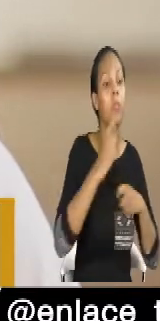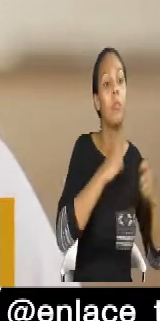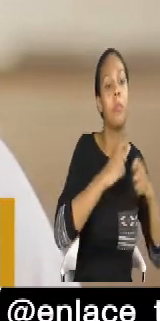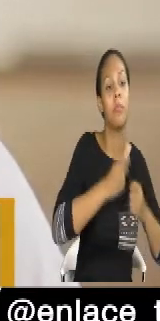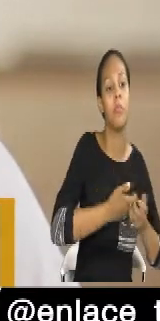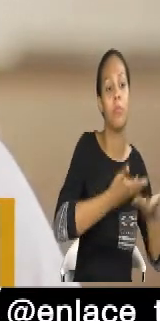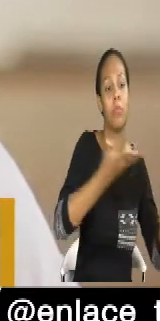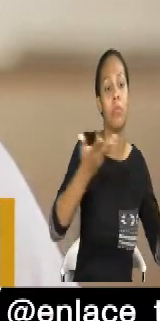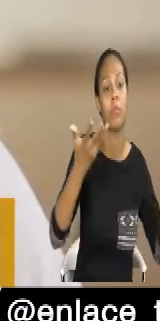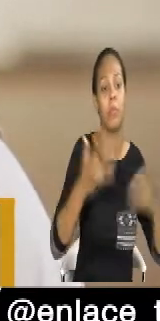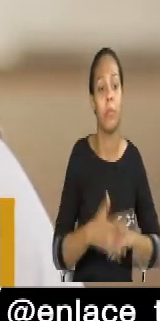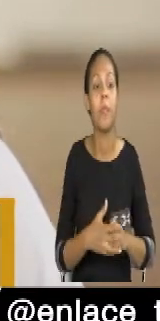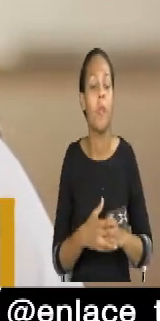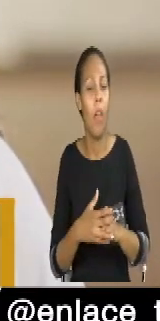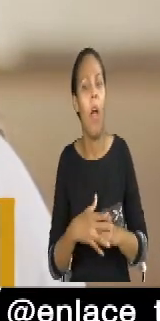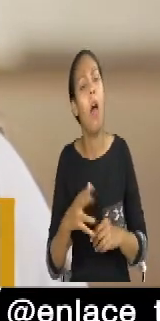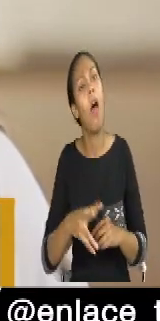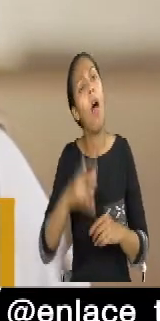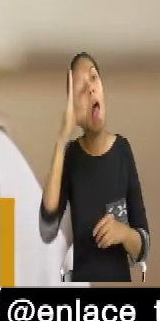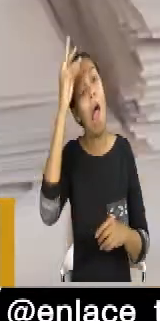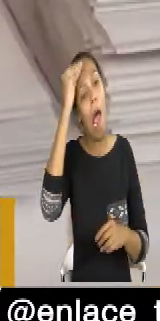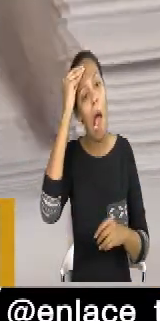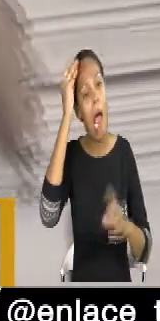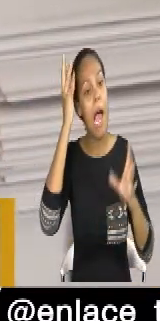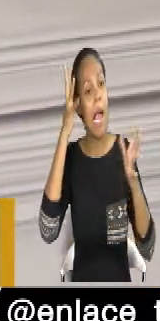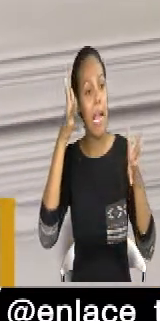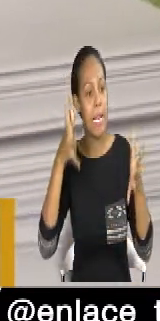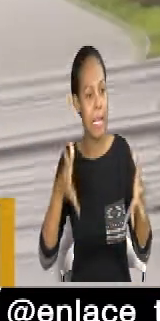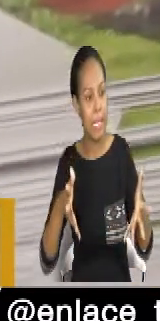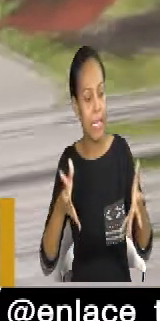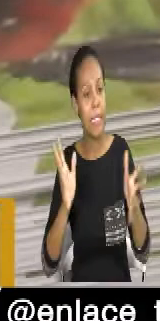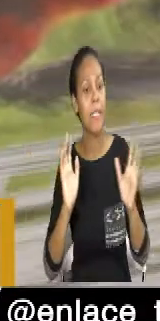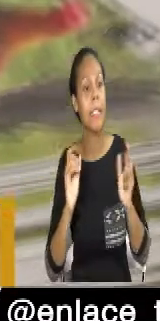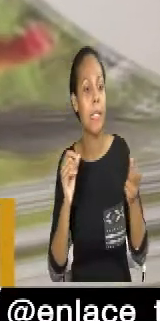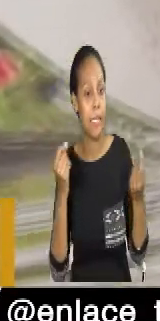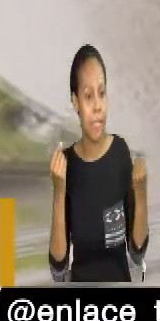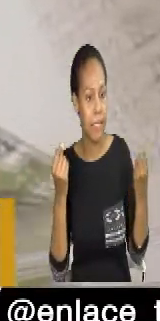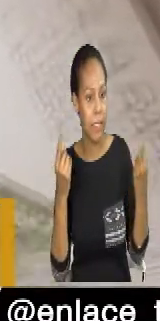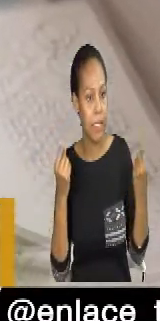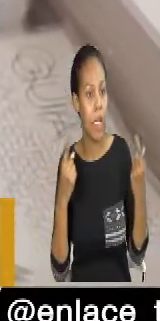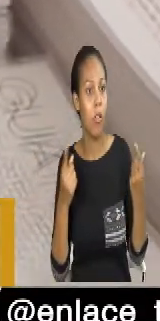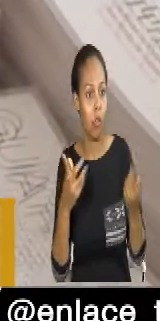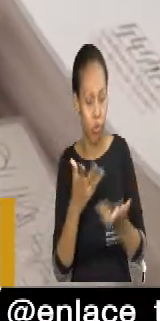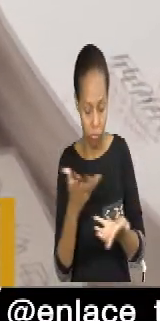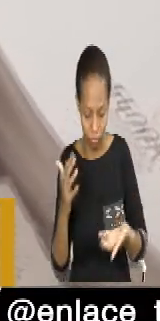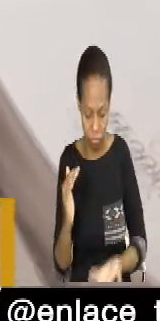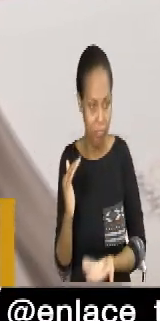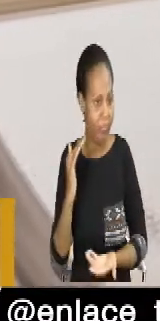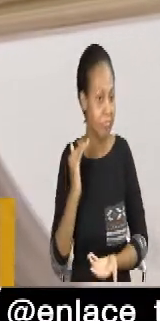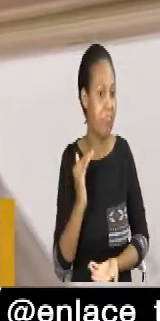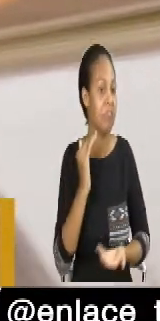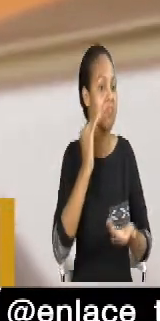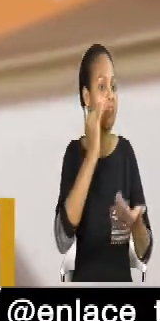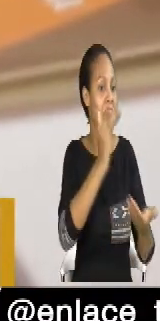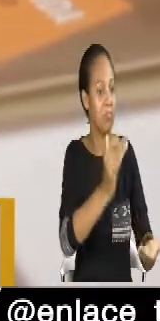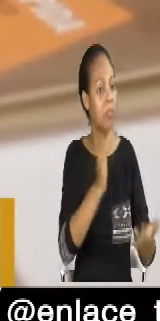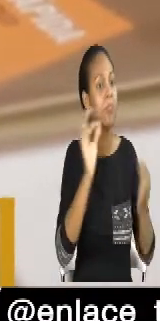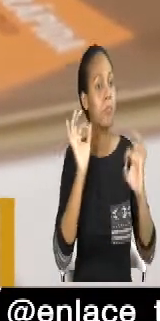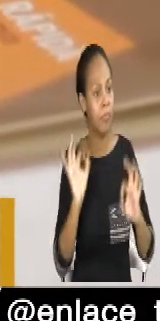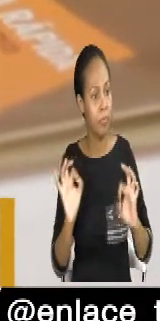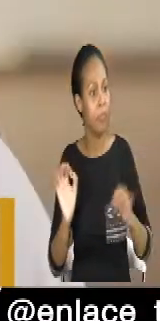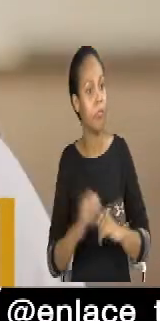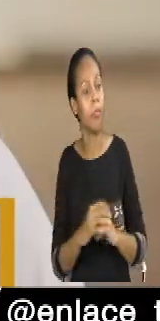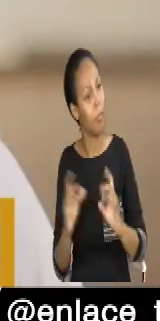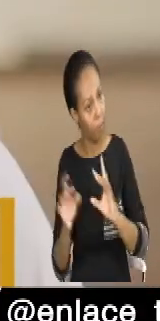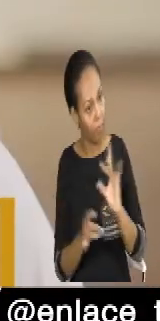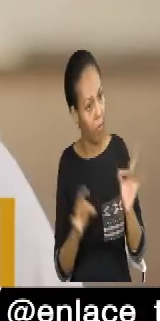aprender, de ofrecer un producto en mejores condiciones de salubridad, un producto que sea apreciado